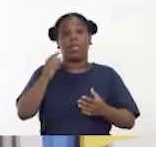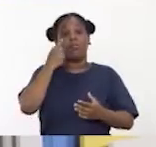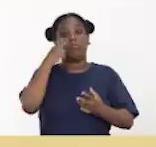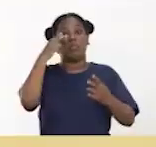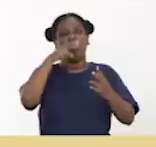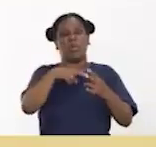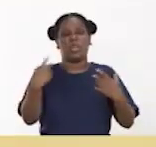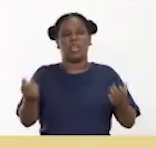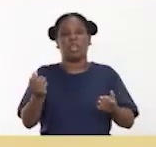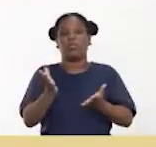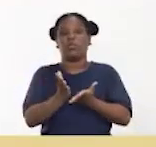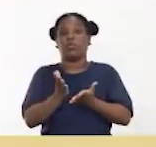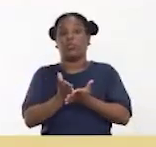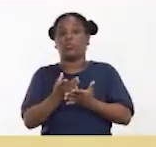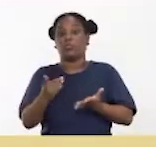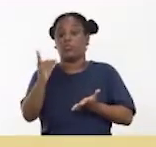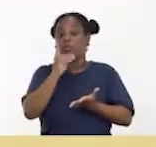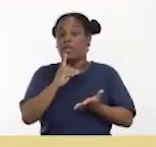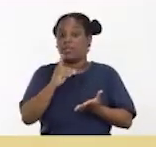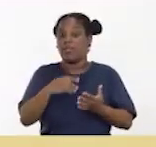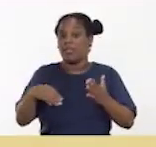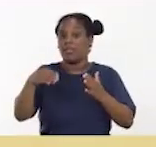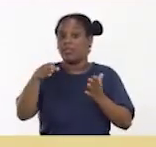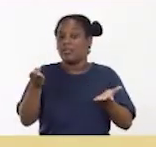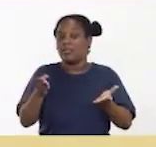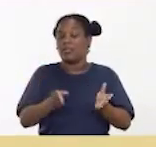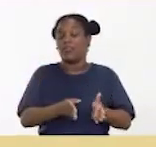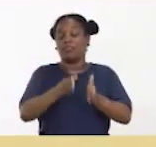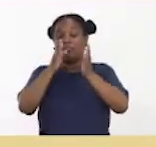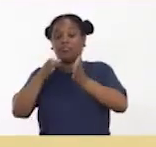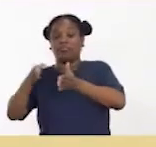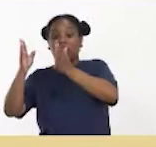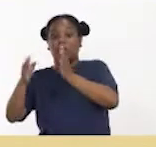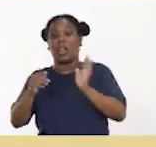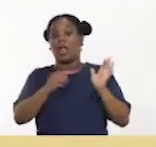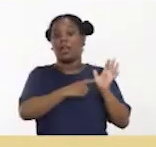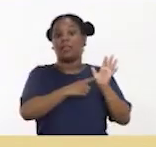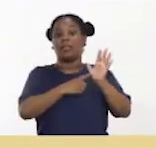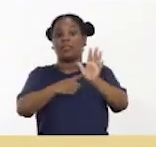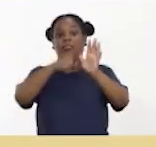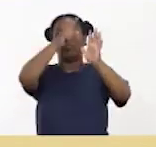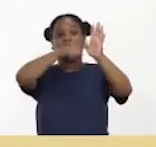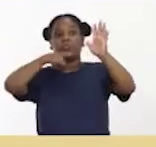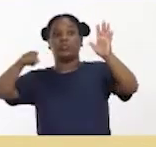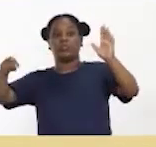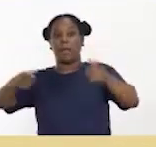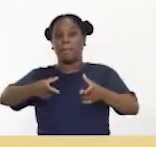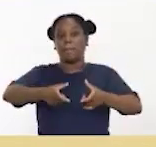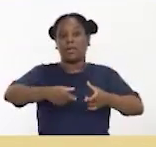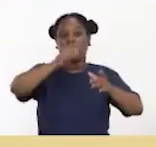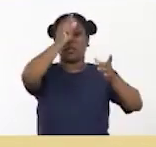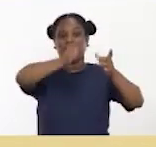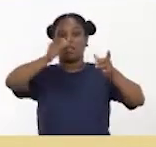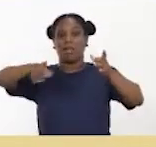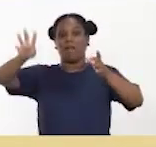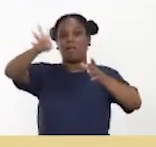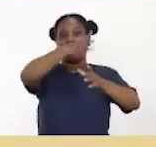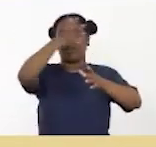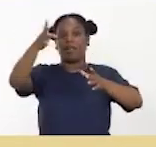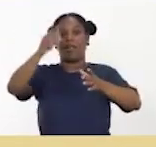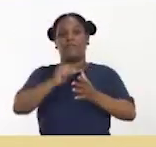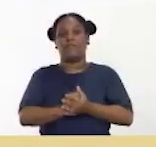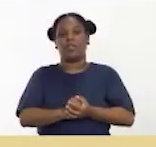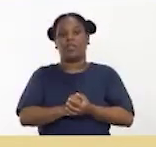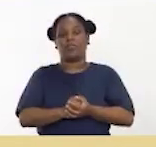de estudio de la estadística, los tipos de variables, la escala, la representación de datos simples mediante tablas